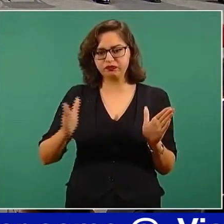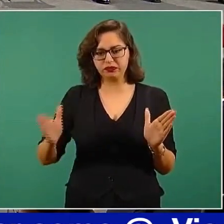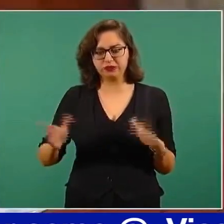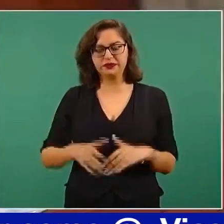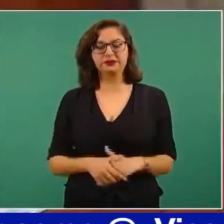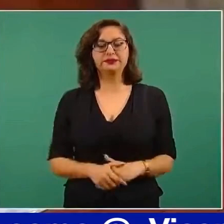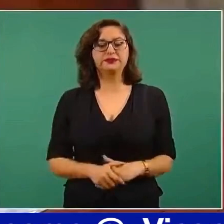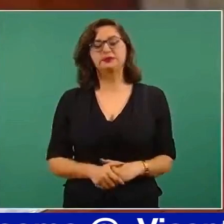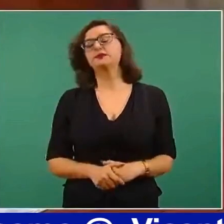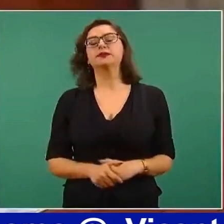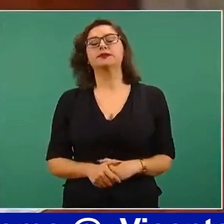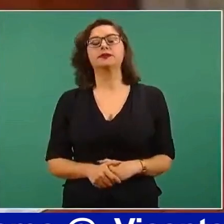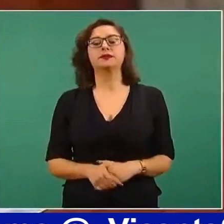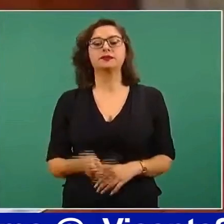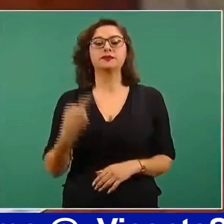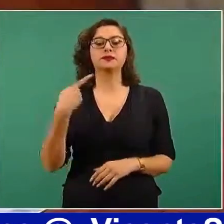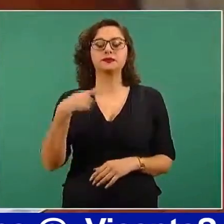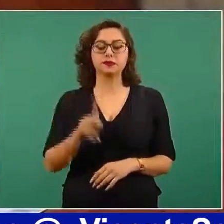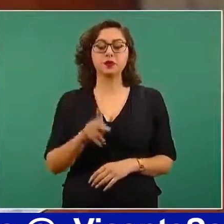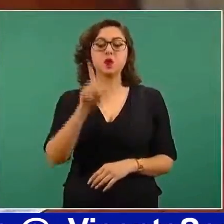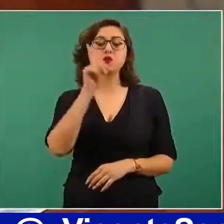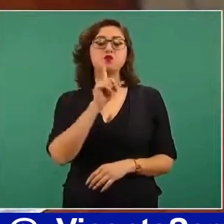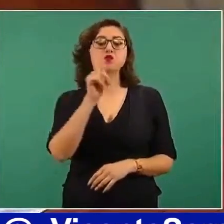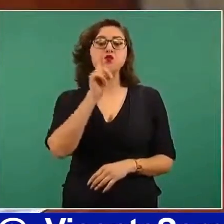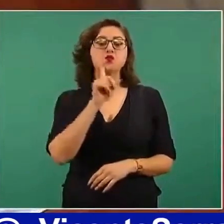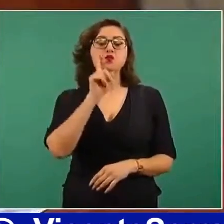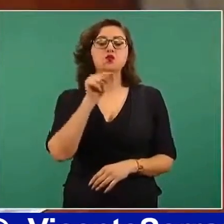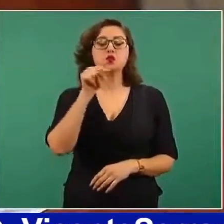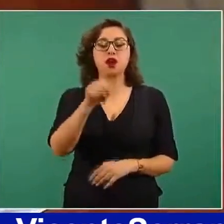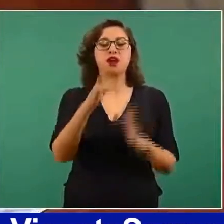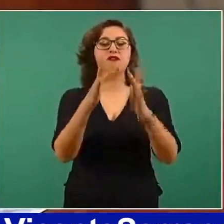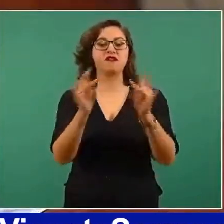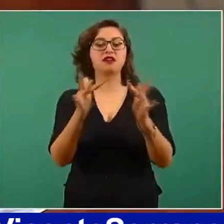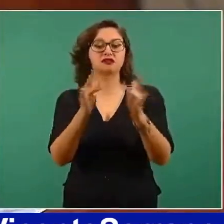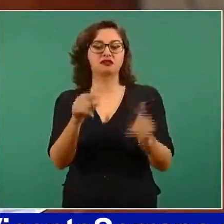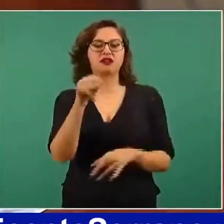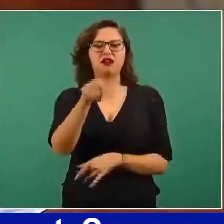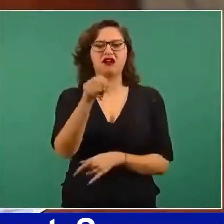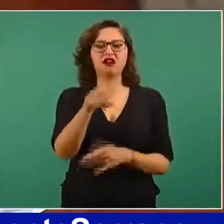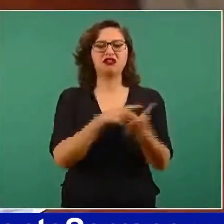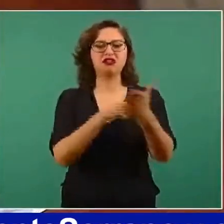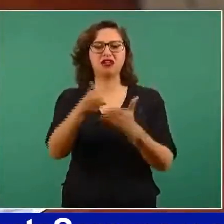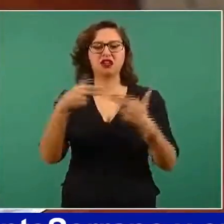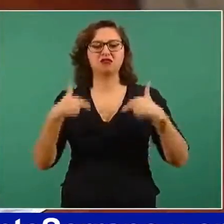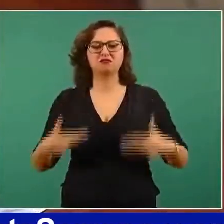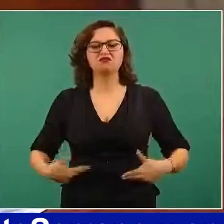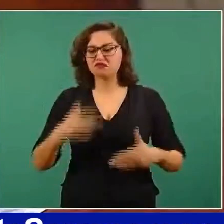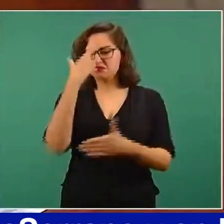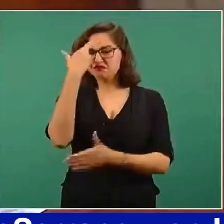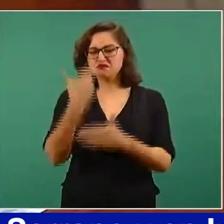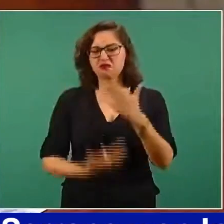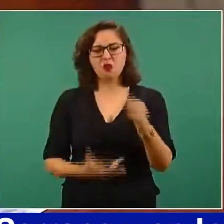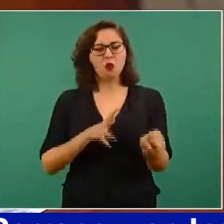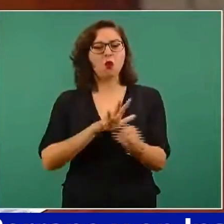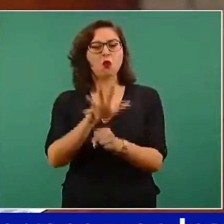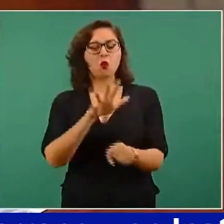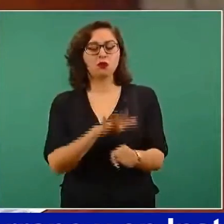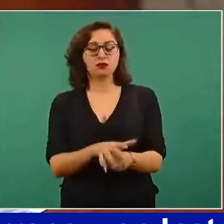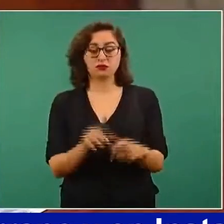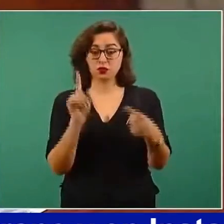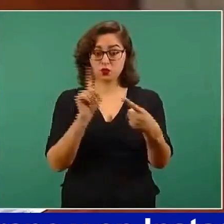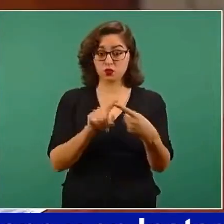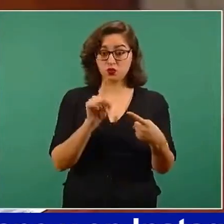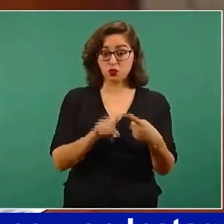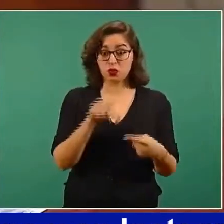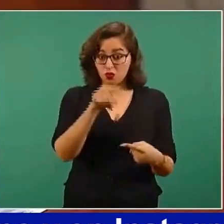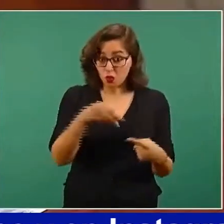tiempo, pero los derechos que se le violaron a Florence Cassés son básicamente estos. Primero, el derecho de presunción